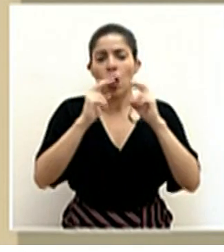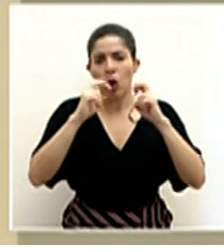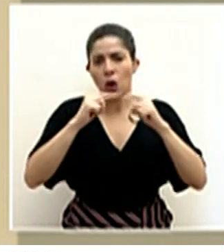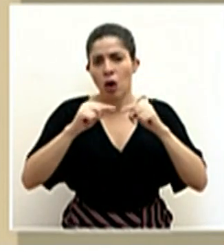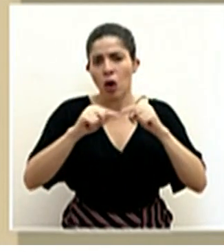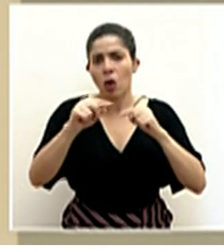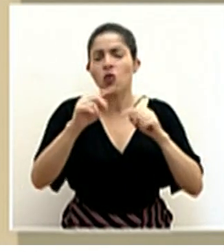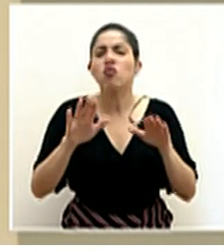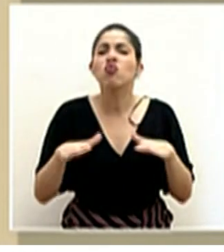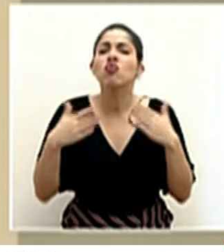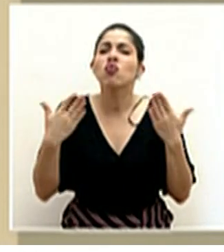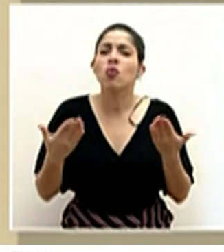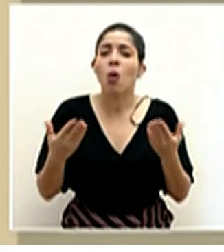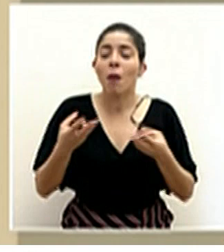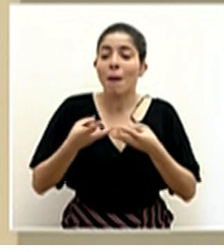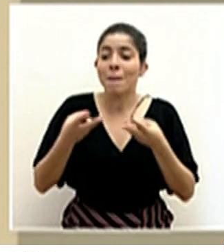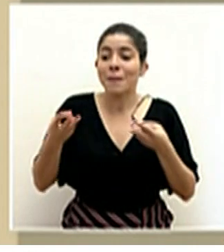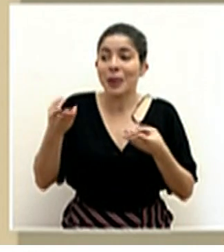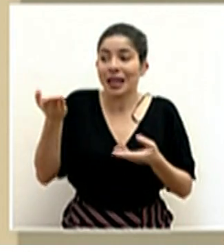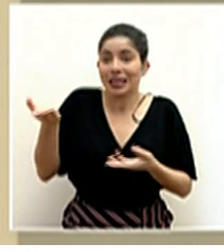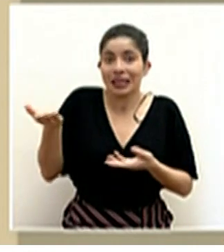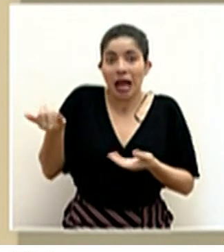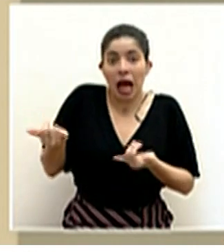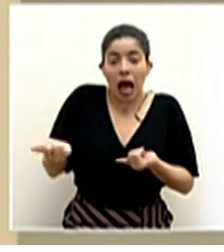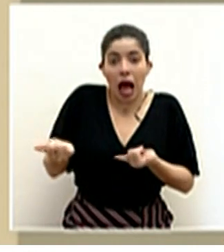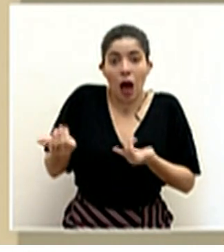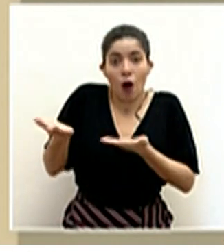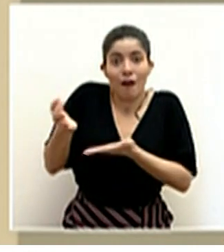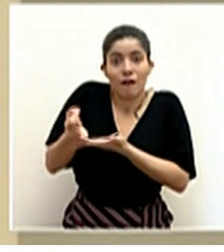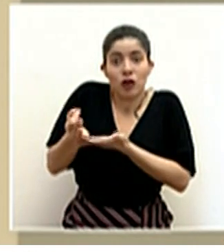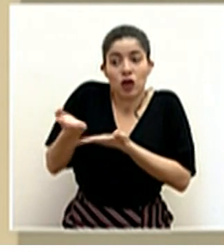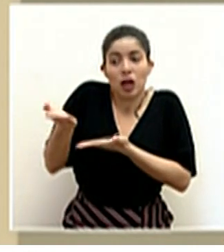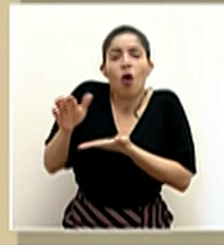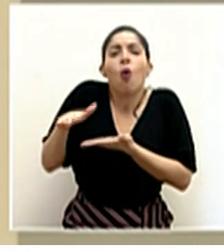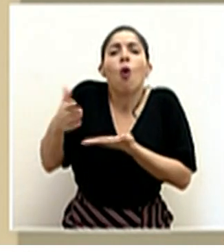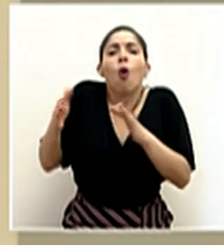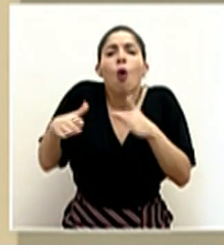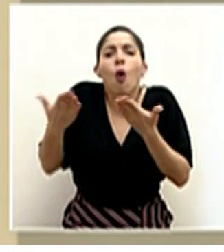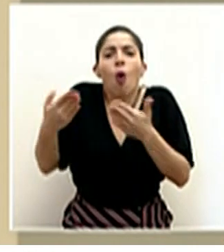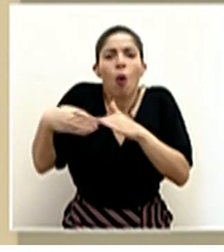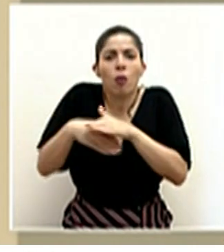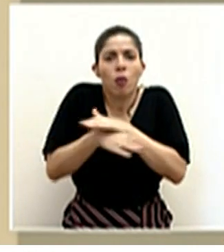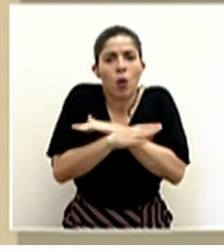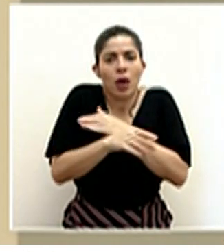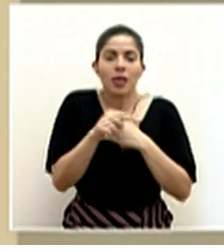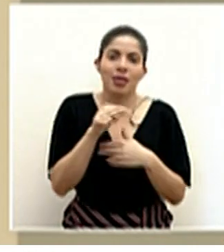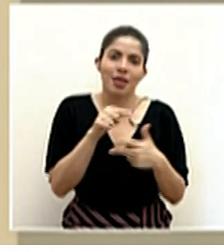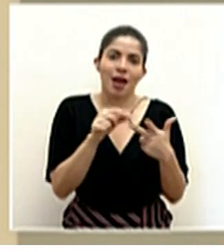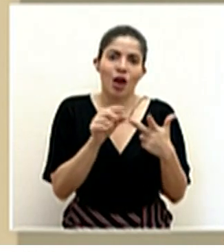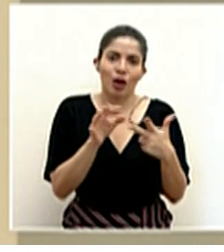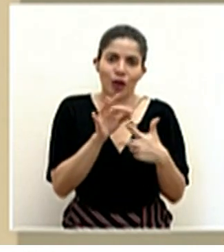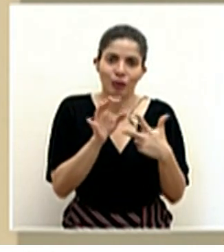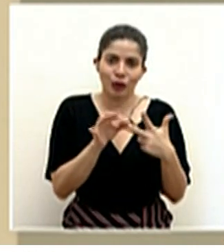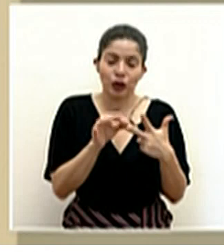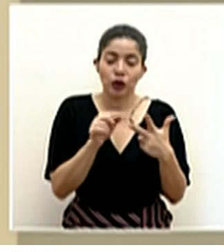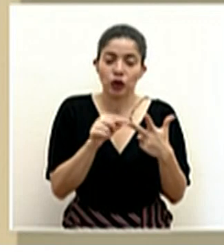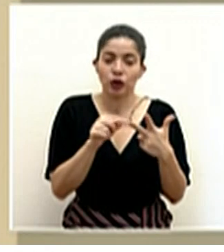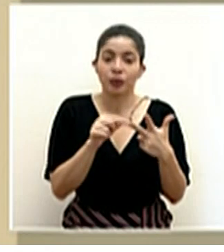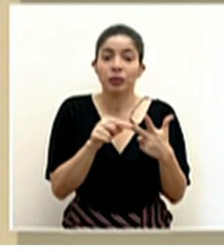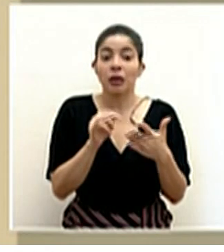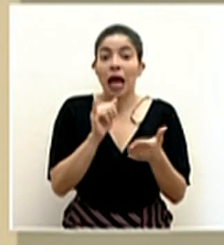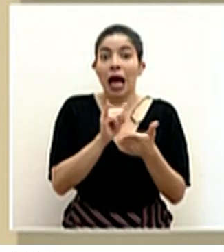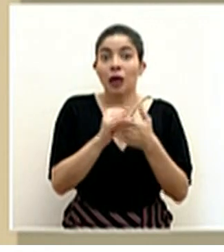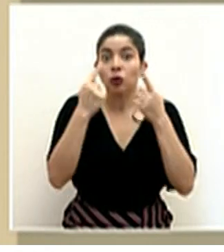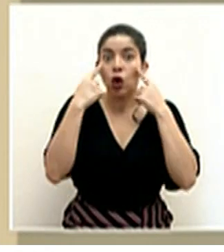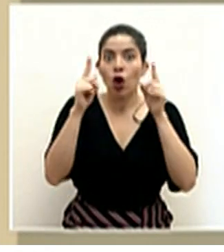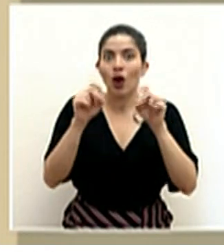poder internar toda esa mercancía que se encuentra en nuestras fronteras. Es así como logramos